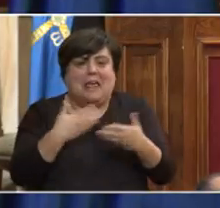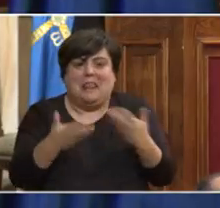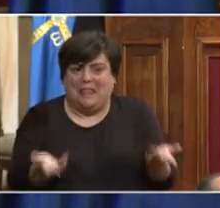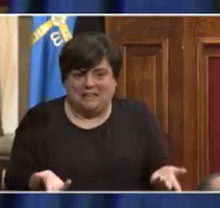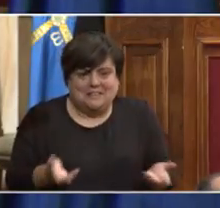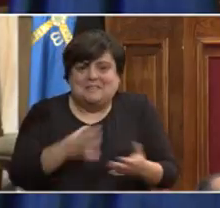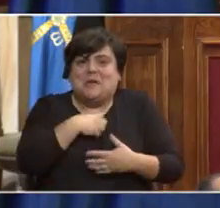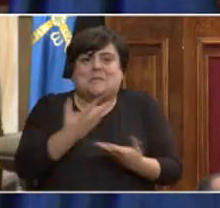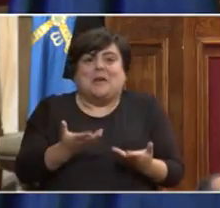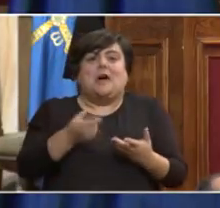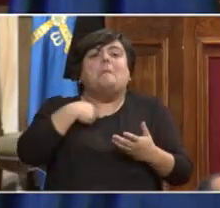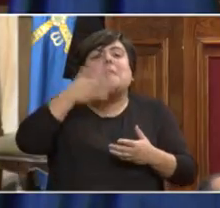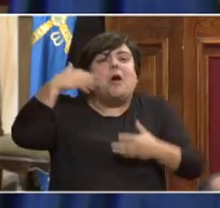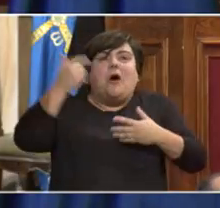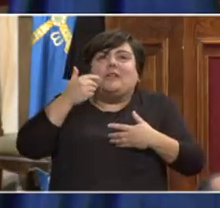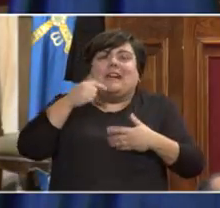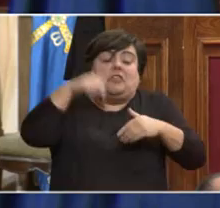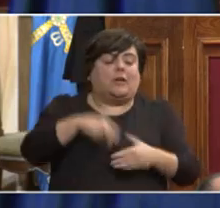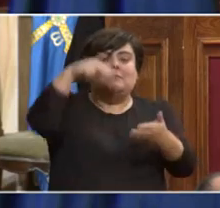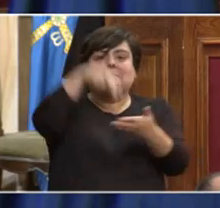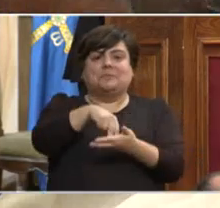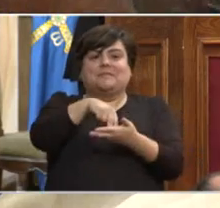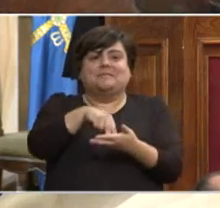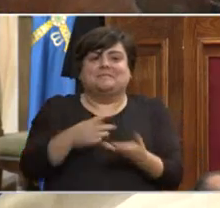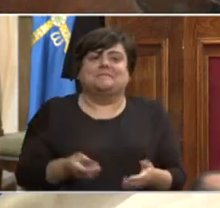Mi honra está en juego y de aquí no me muevo.